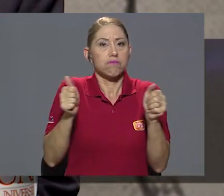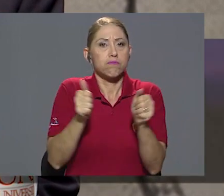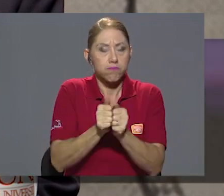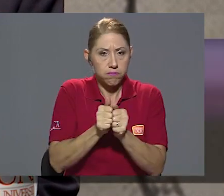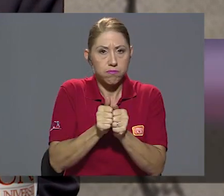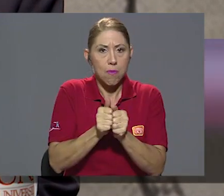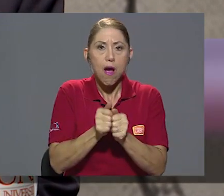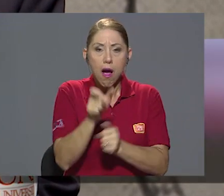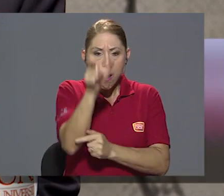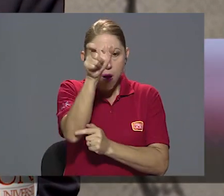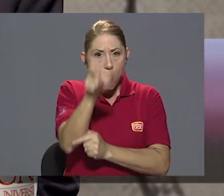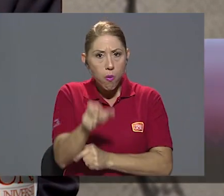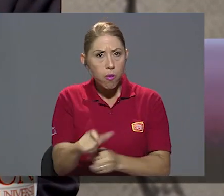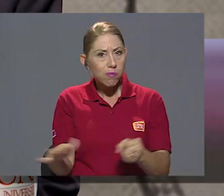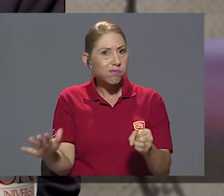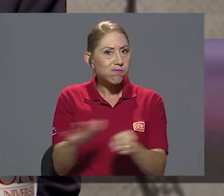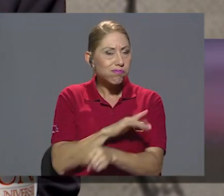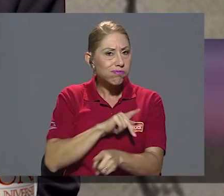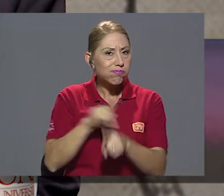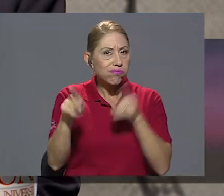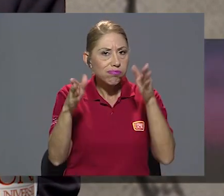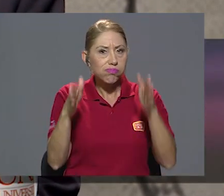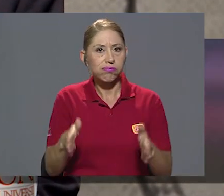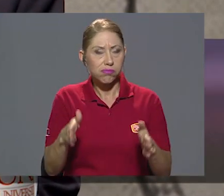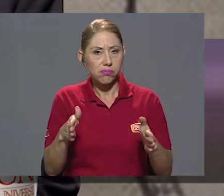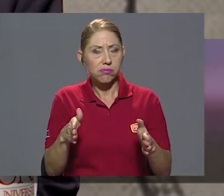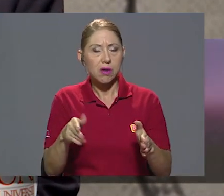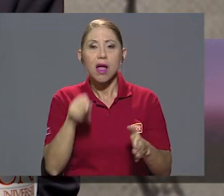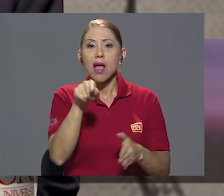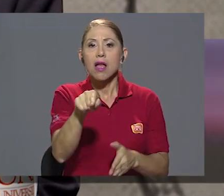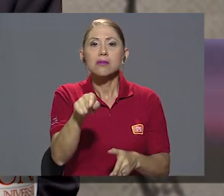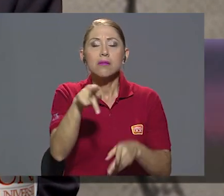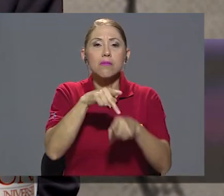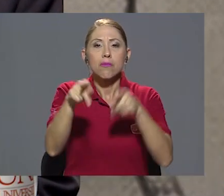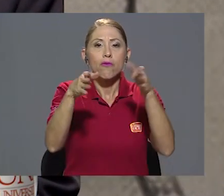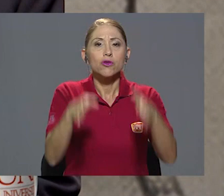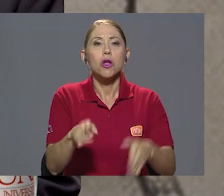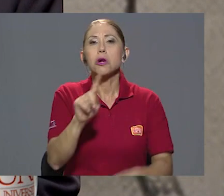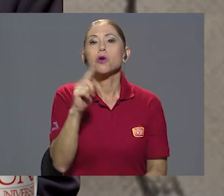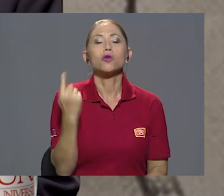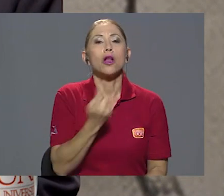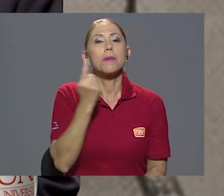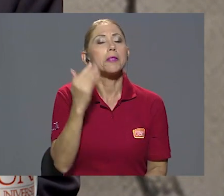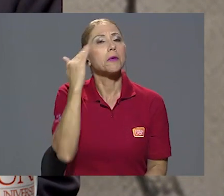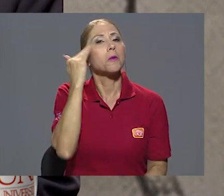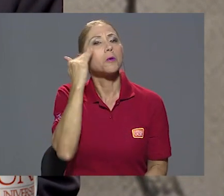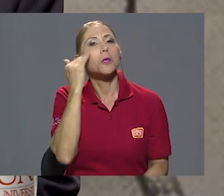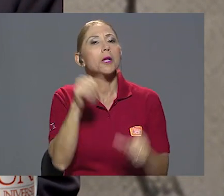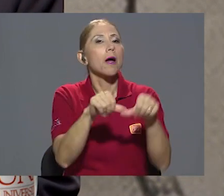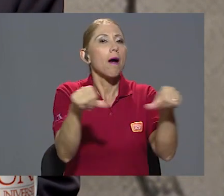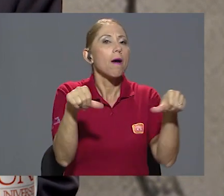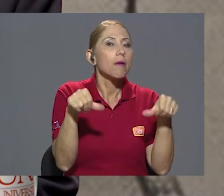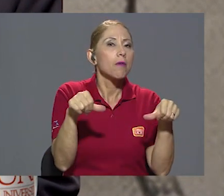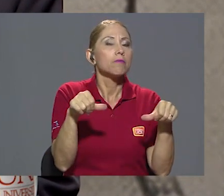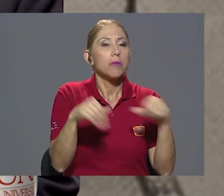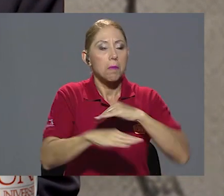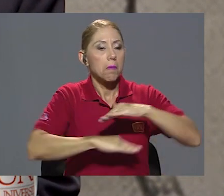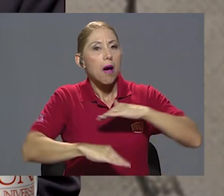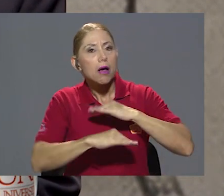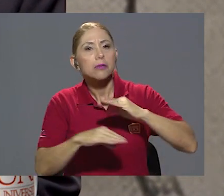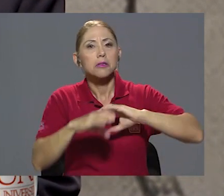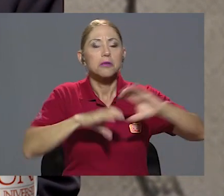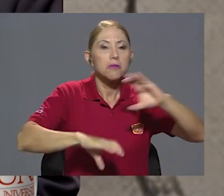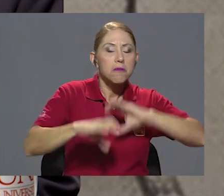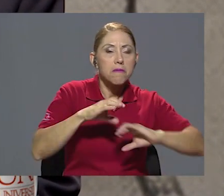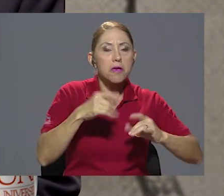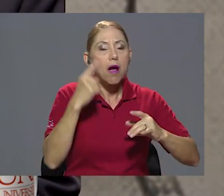permitan la formación de un profesional integral, de un profesional que no solo sea capaz de conocer de su campo específico, sino